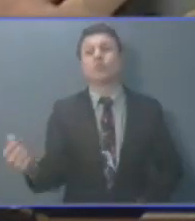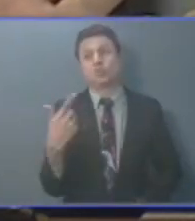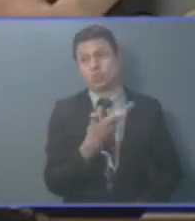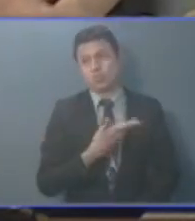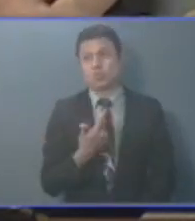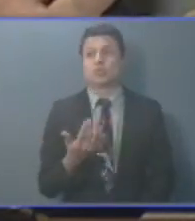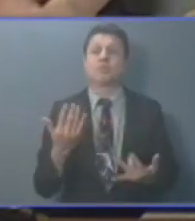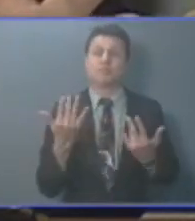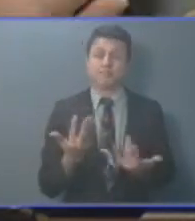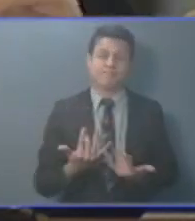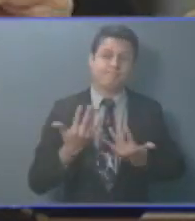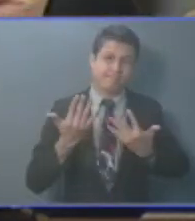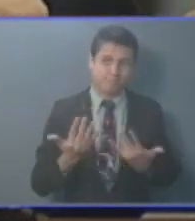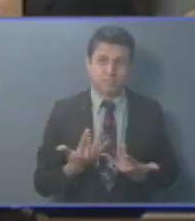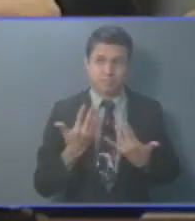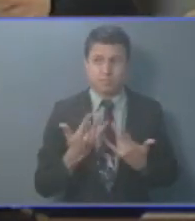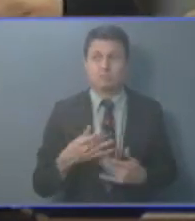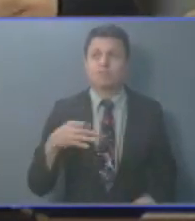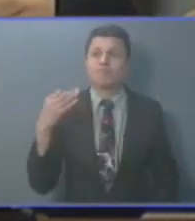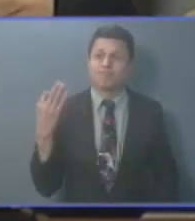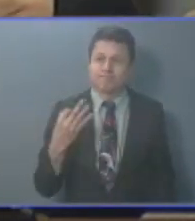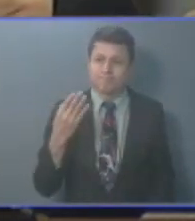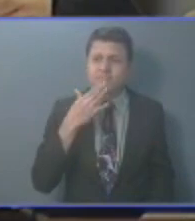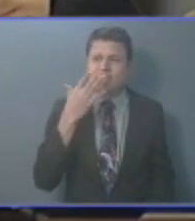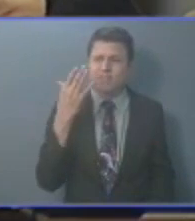esperaríamos que de verdad